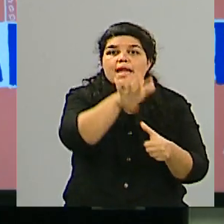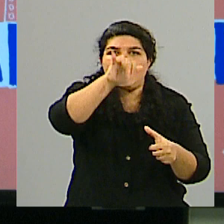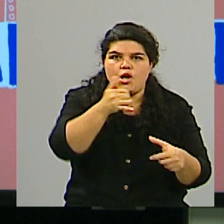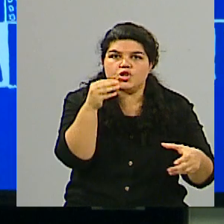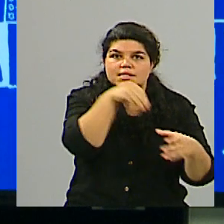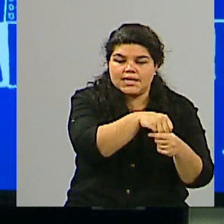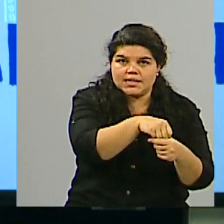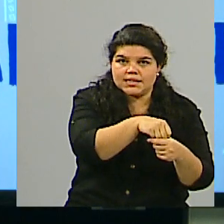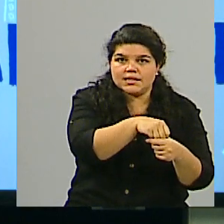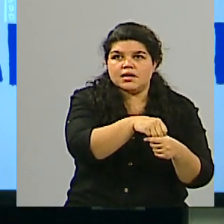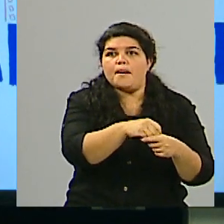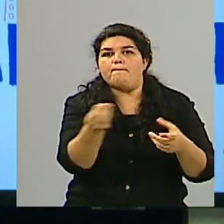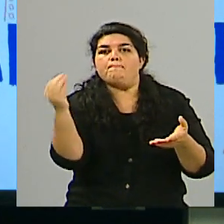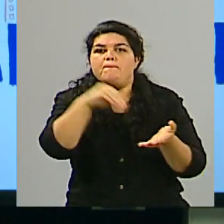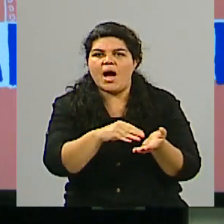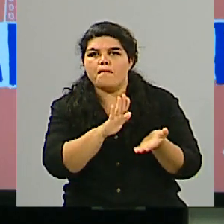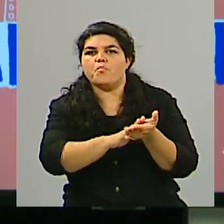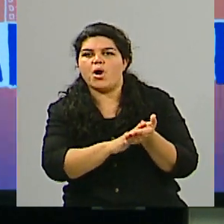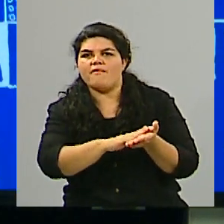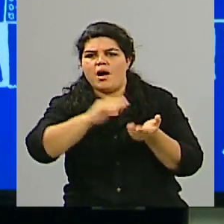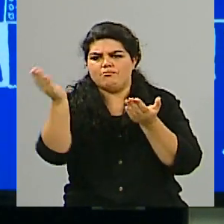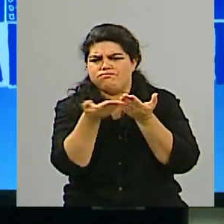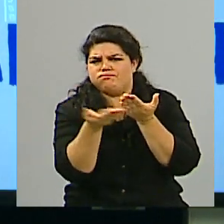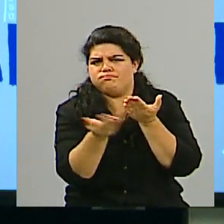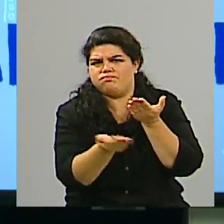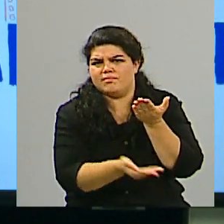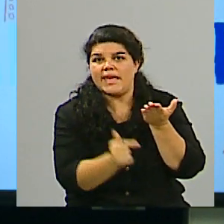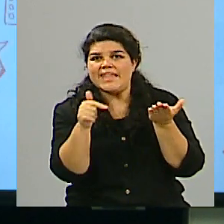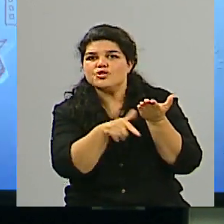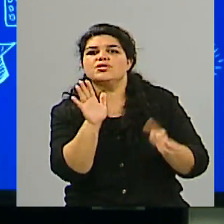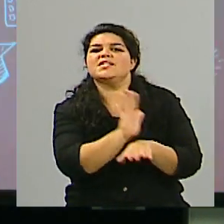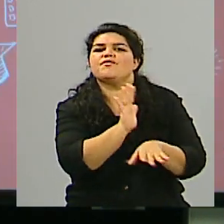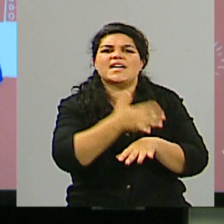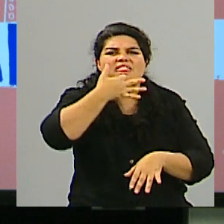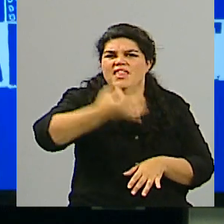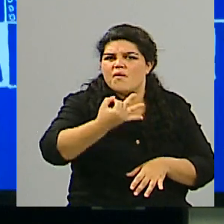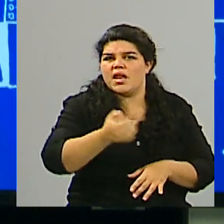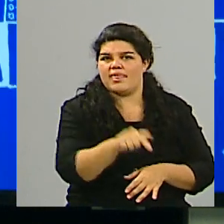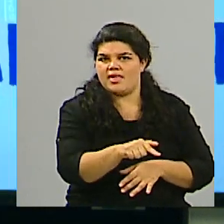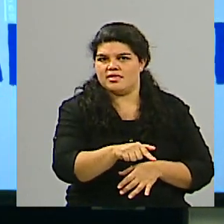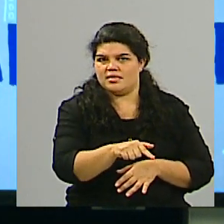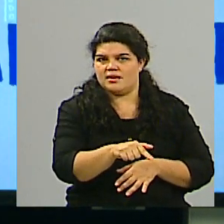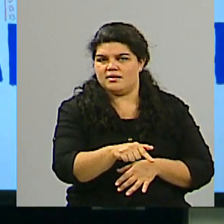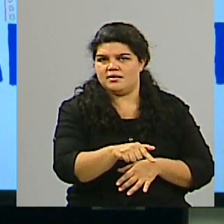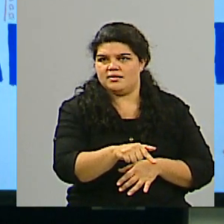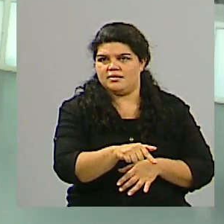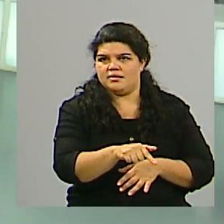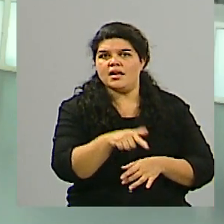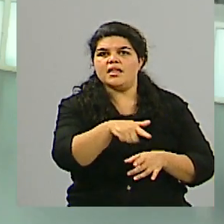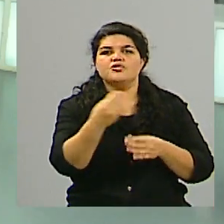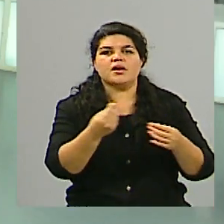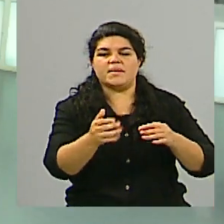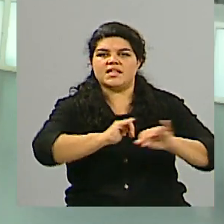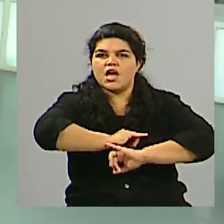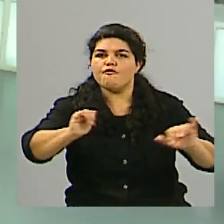viene rodeado de otra serie de pruebas que verifican la veracidad de ese testimonio, que son un montón de informes